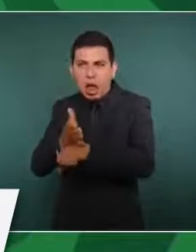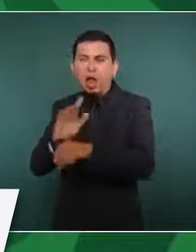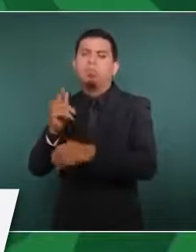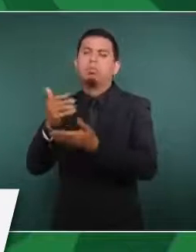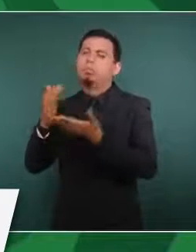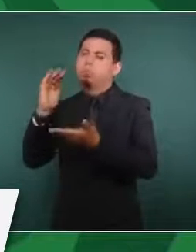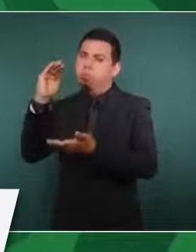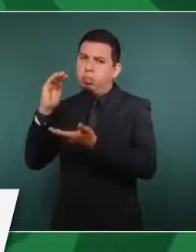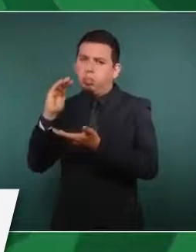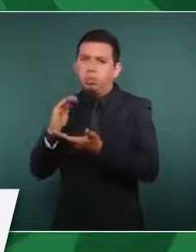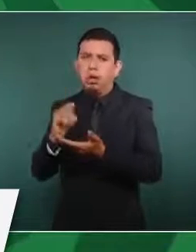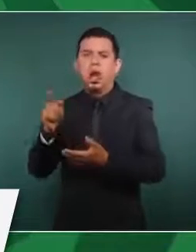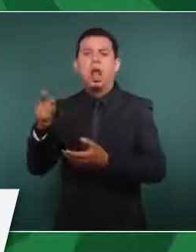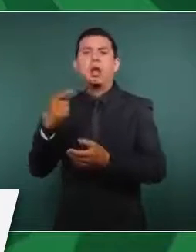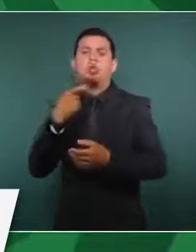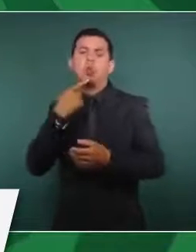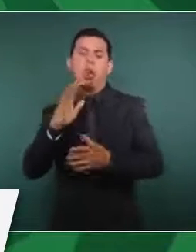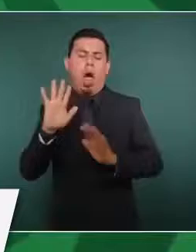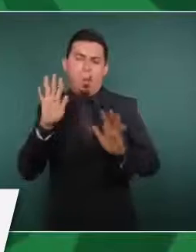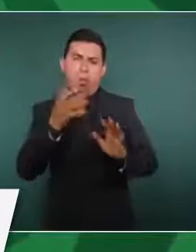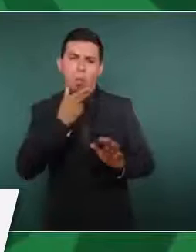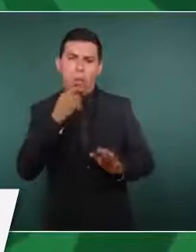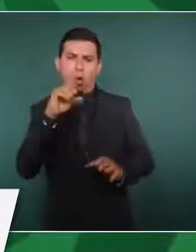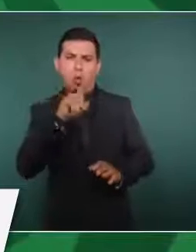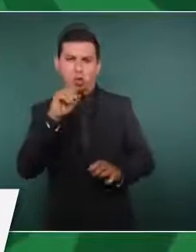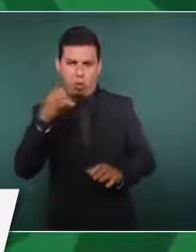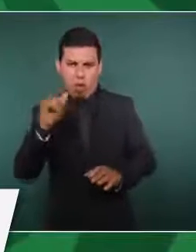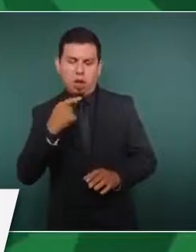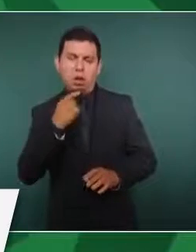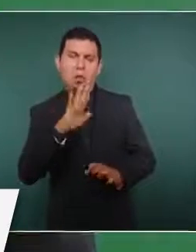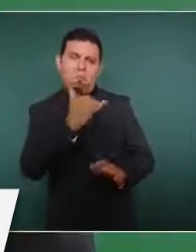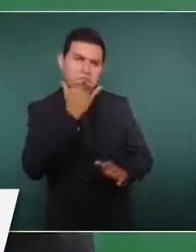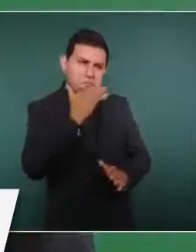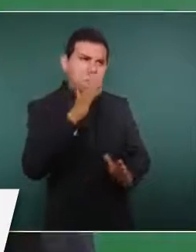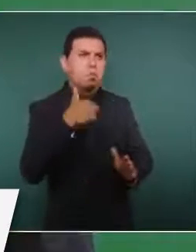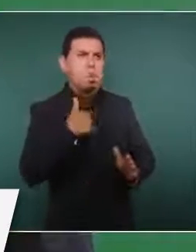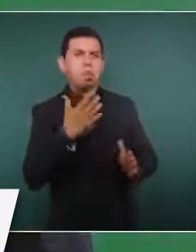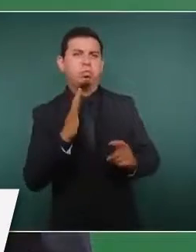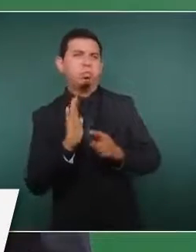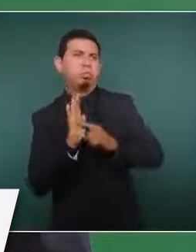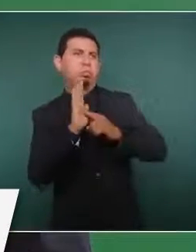comprometió a informar al gobierno de Estados Unidos